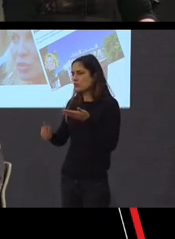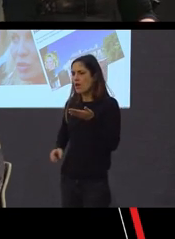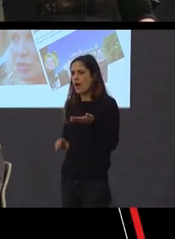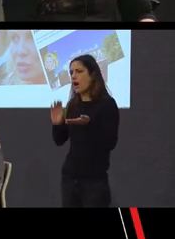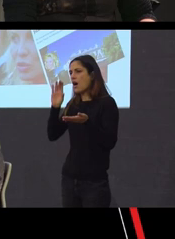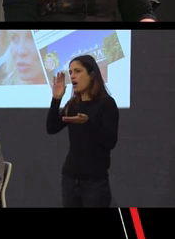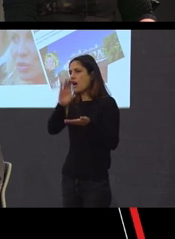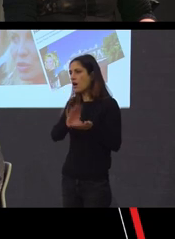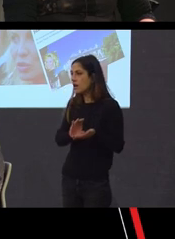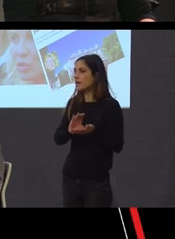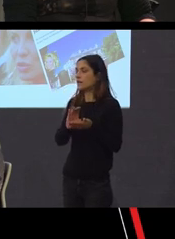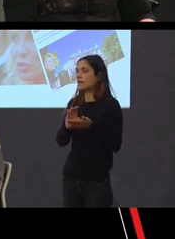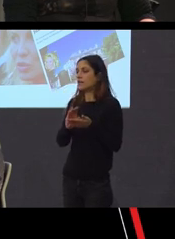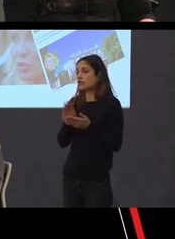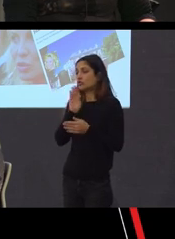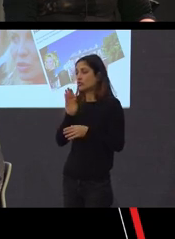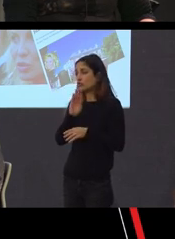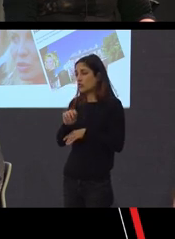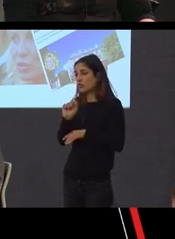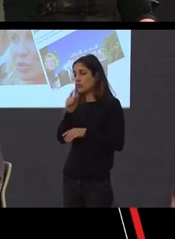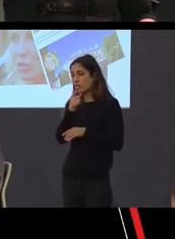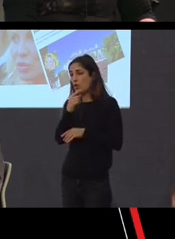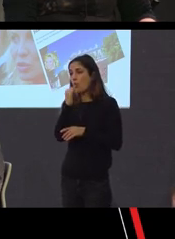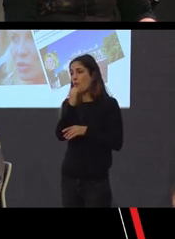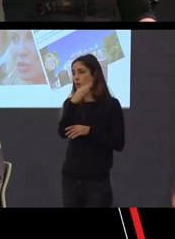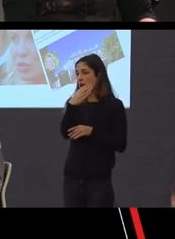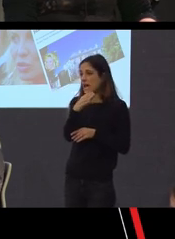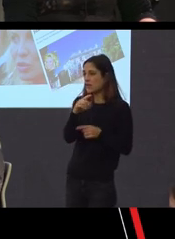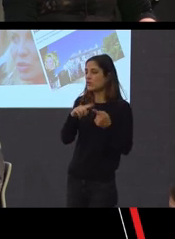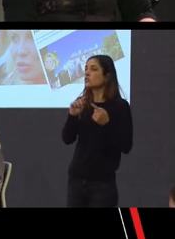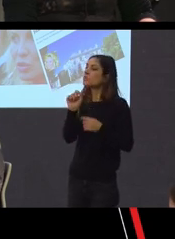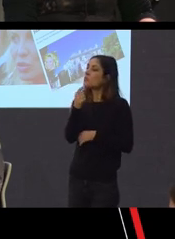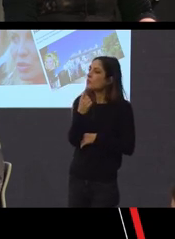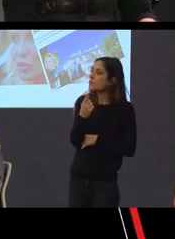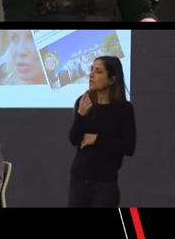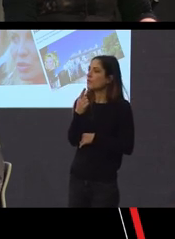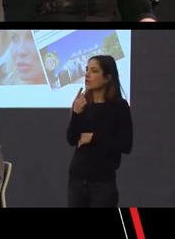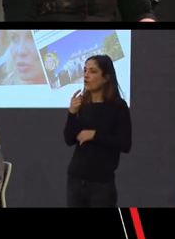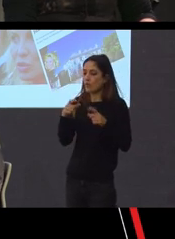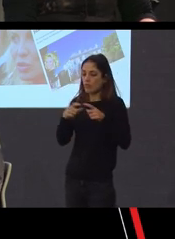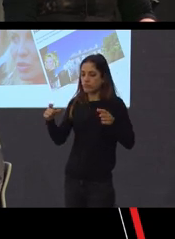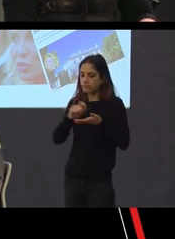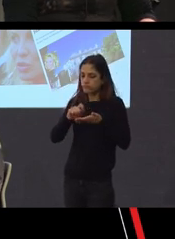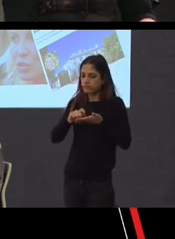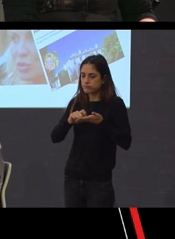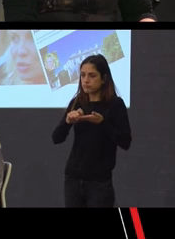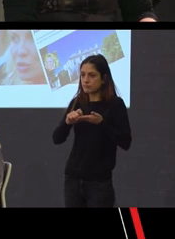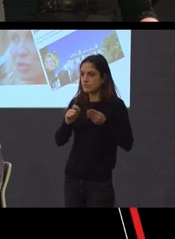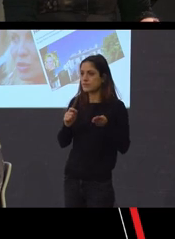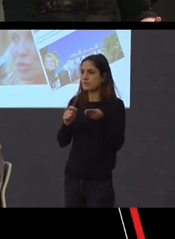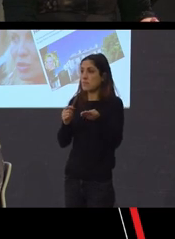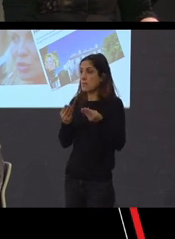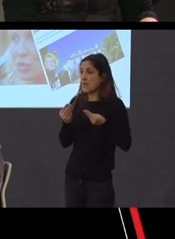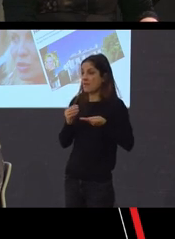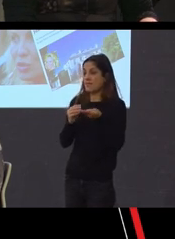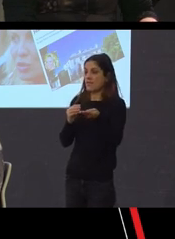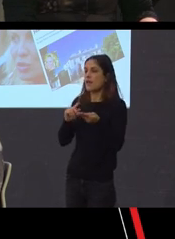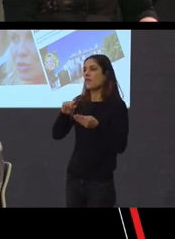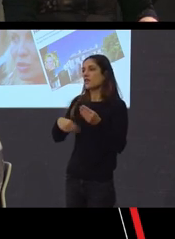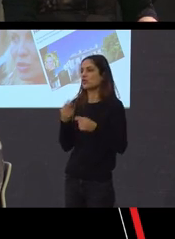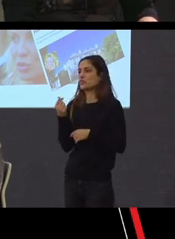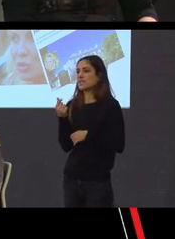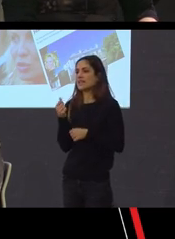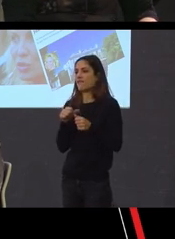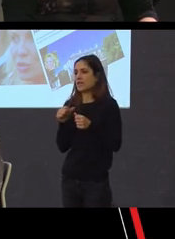Carlos, primeiro con talós conformados e despois en efectivo, e